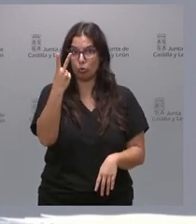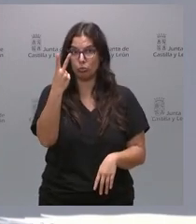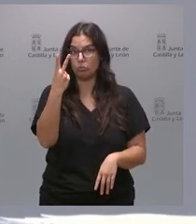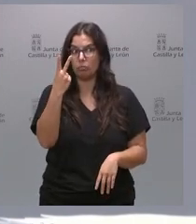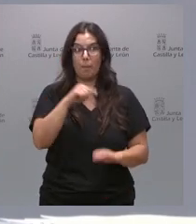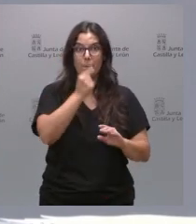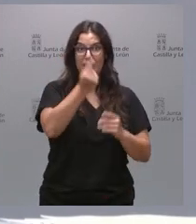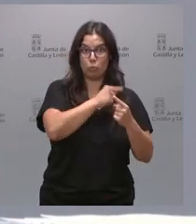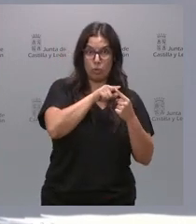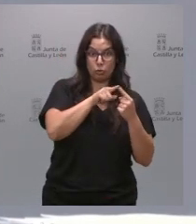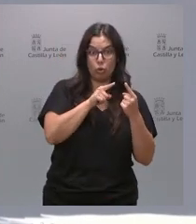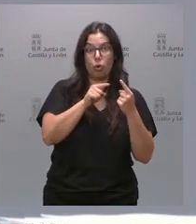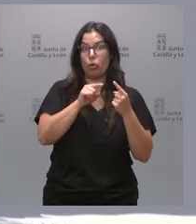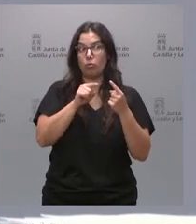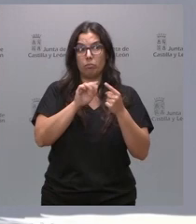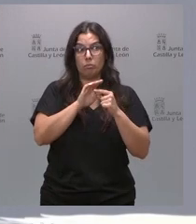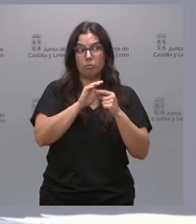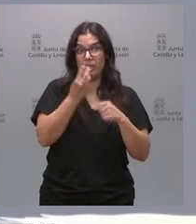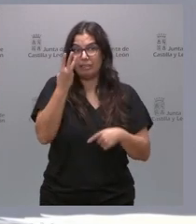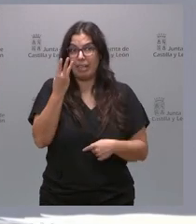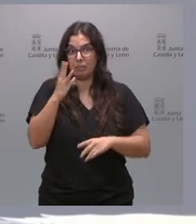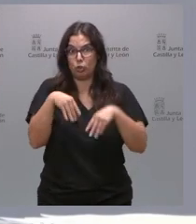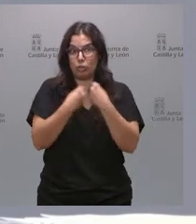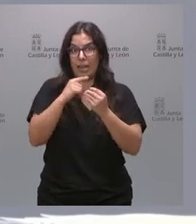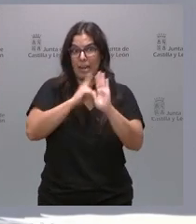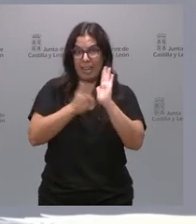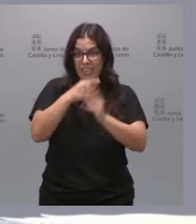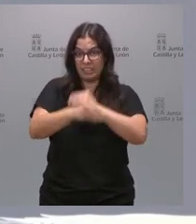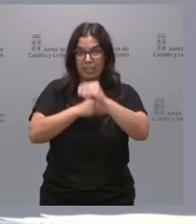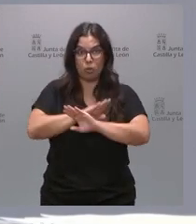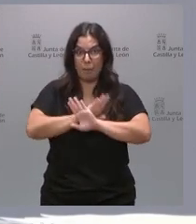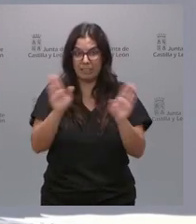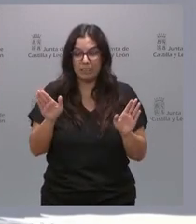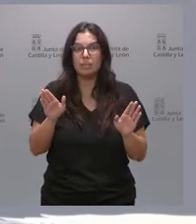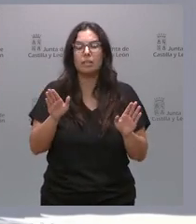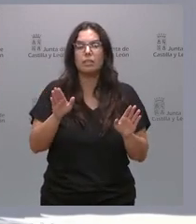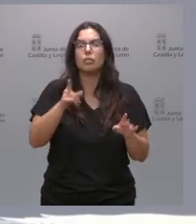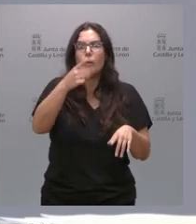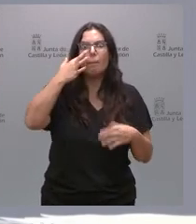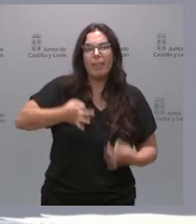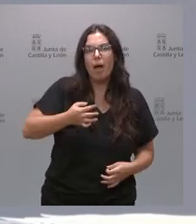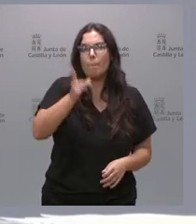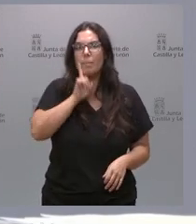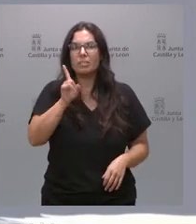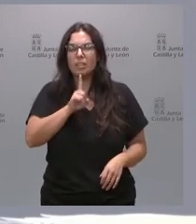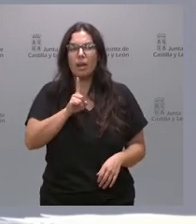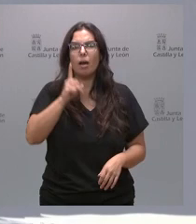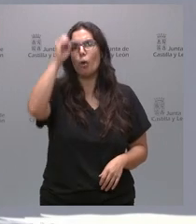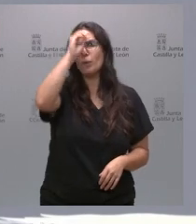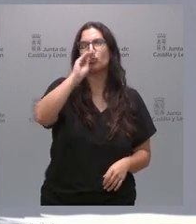no sé si si nos puede explicar si esto es verdad si es mentira qué piensa al respecto o que les respondería Muchas